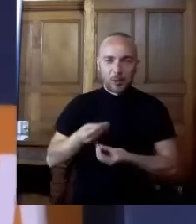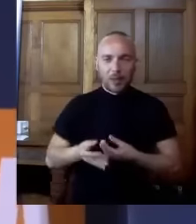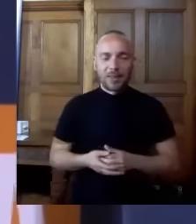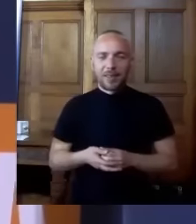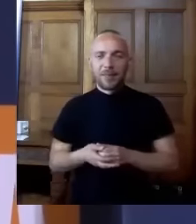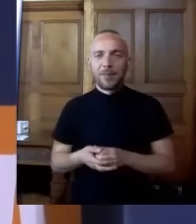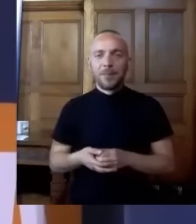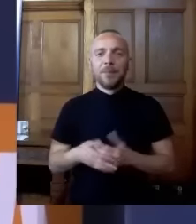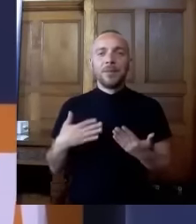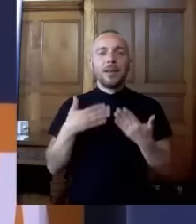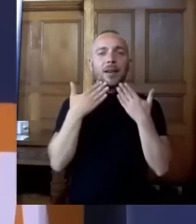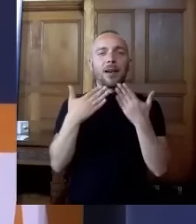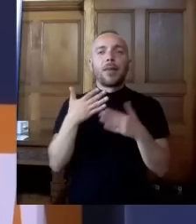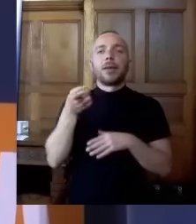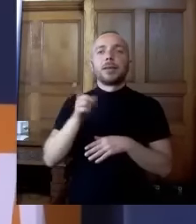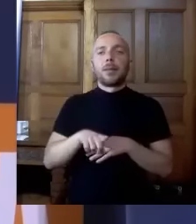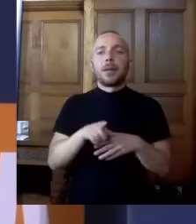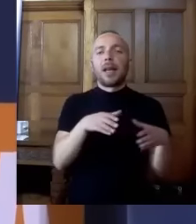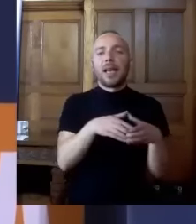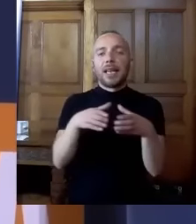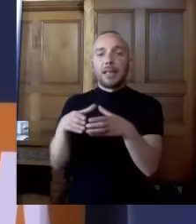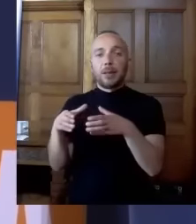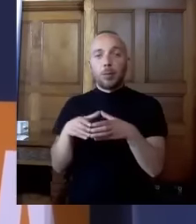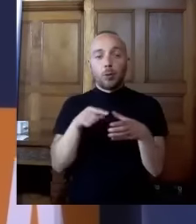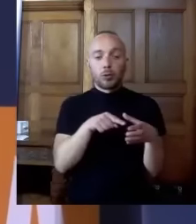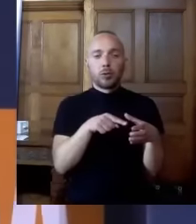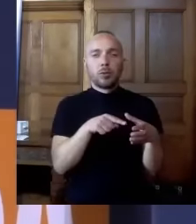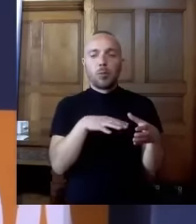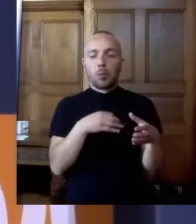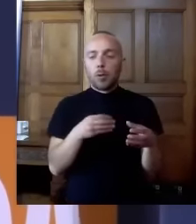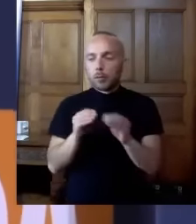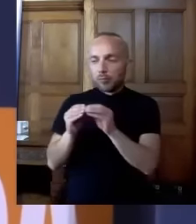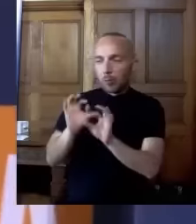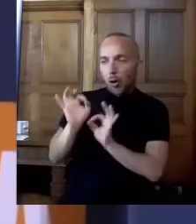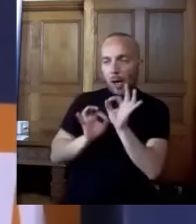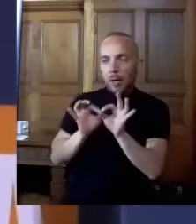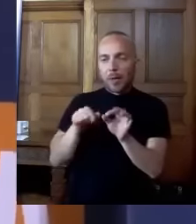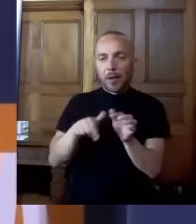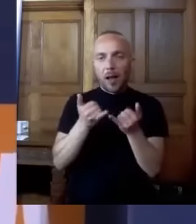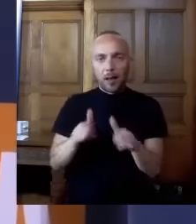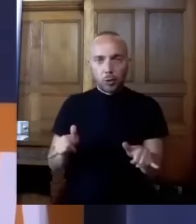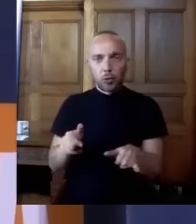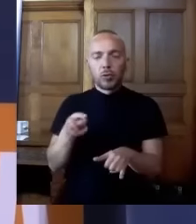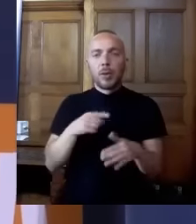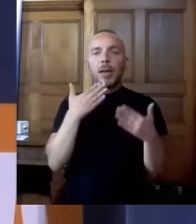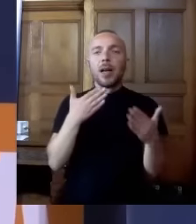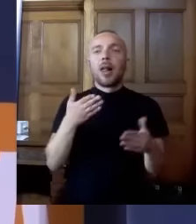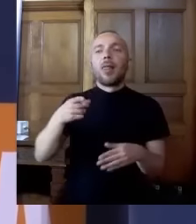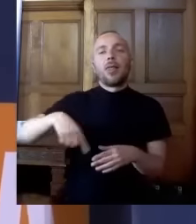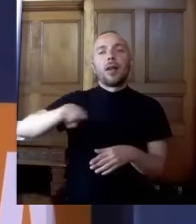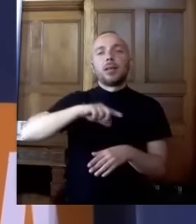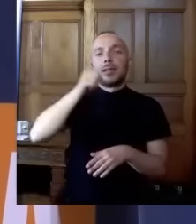Bueno quería darle las gracias También a los equipos que hacen posible actos como este y por supuesto quería daros las gracias a vosotros y a